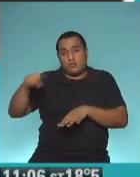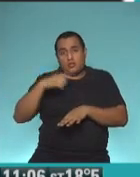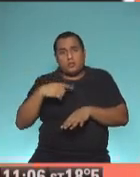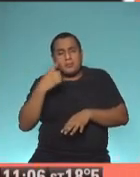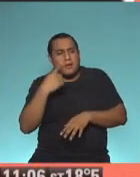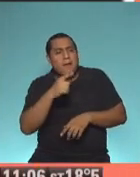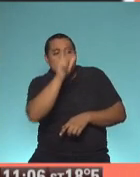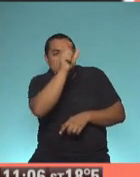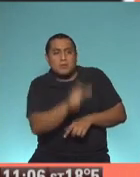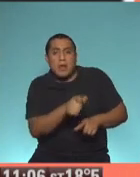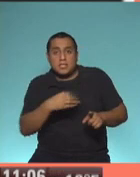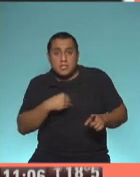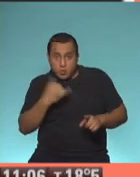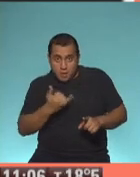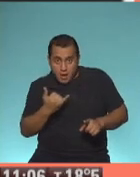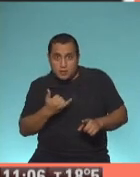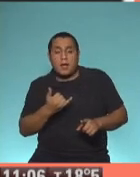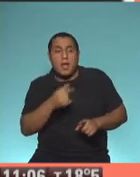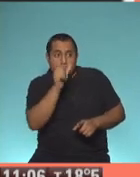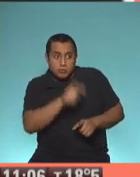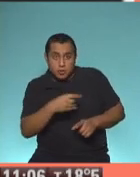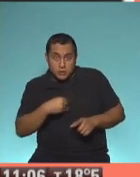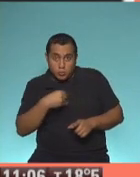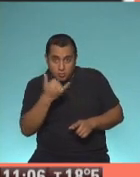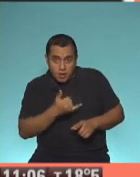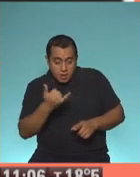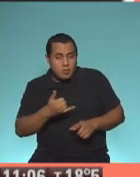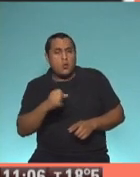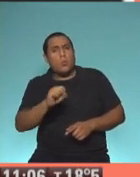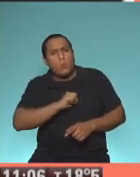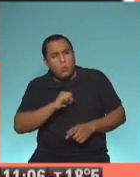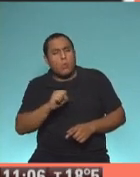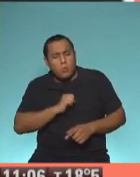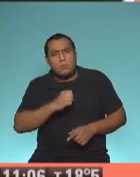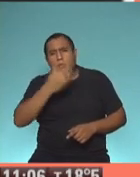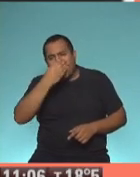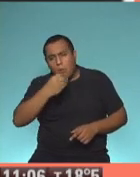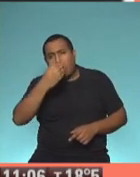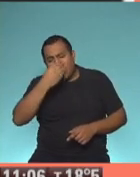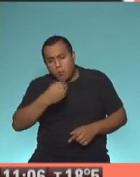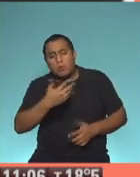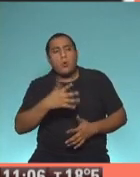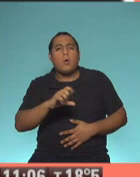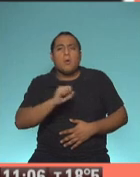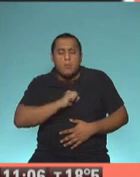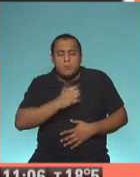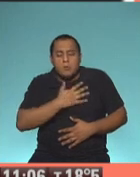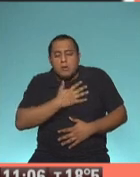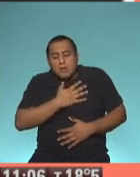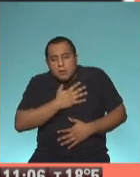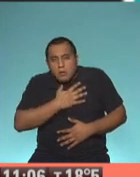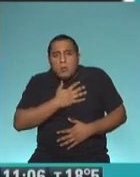un paciente con síntomas. Entonces, cuando vemos un paciente que tiene tos y moco, o en este caso tos y dificultad respiratoria